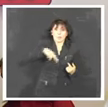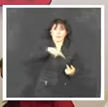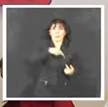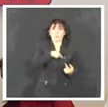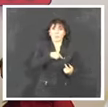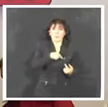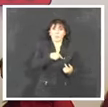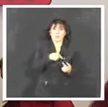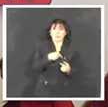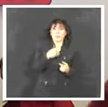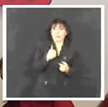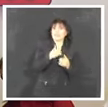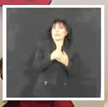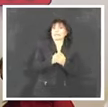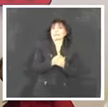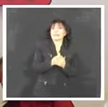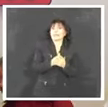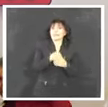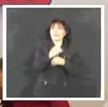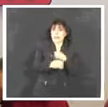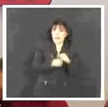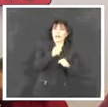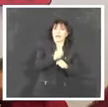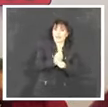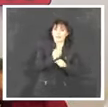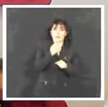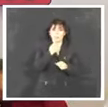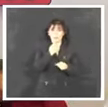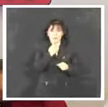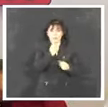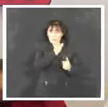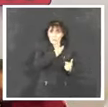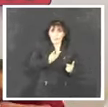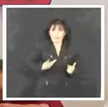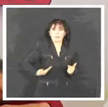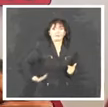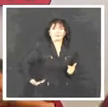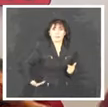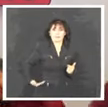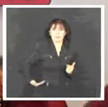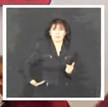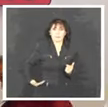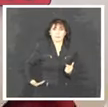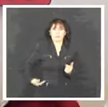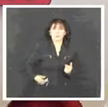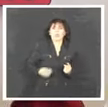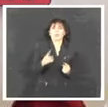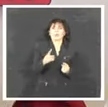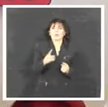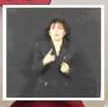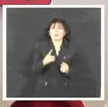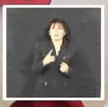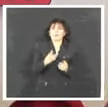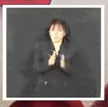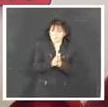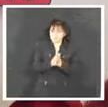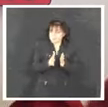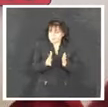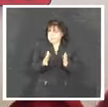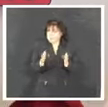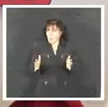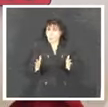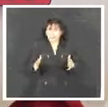casi 6 años del presidente Andrés Manuel López Obrador uno de los grandes periodos de la historia